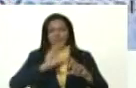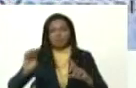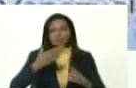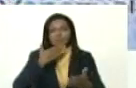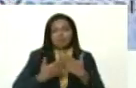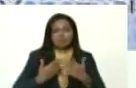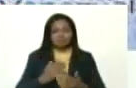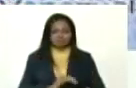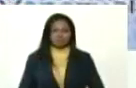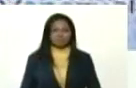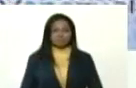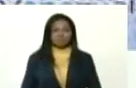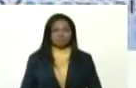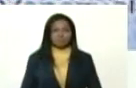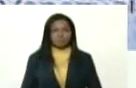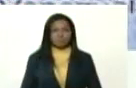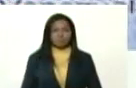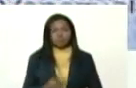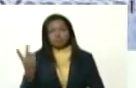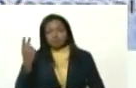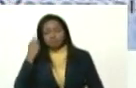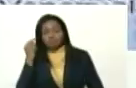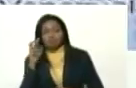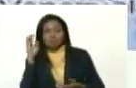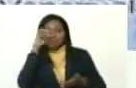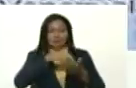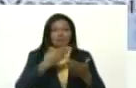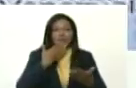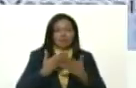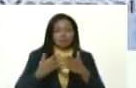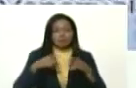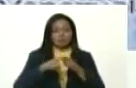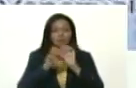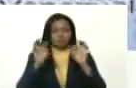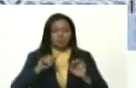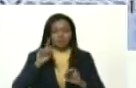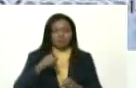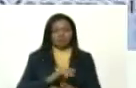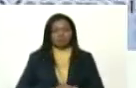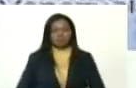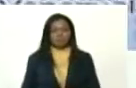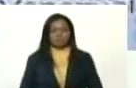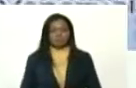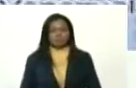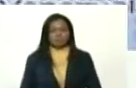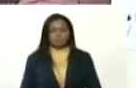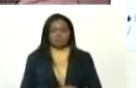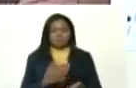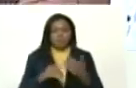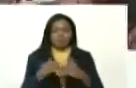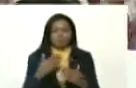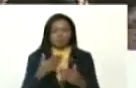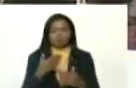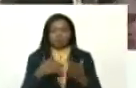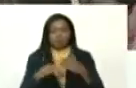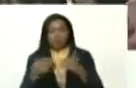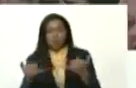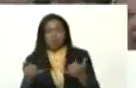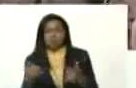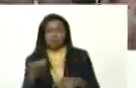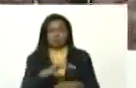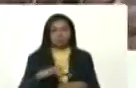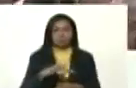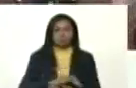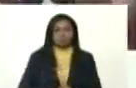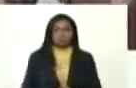Gracias. A Yuleini y muchas gracias a Gris Lady. Y nos vamos ahora con